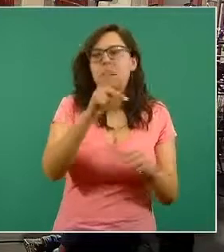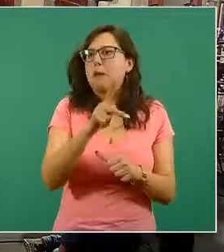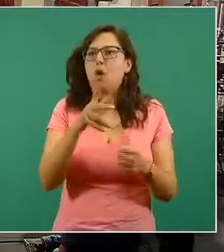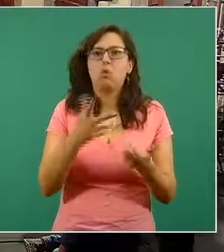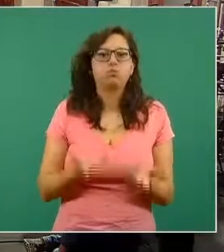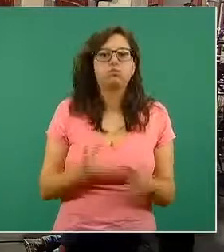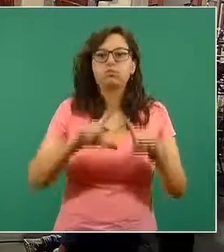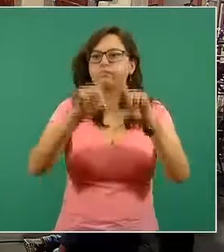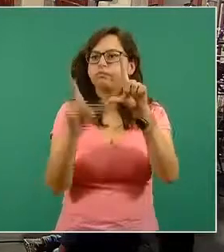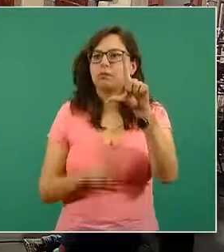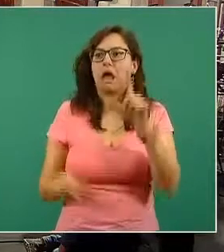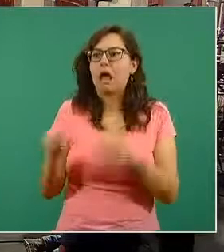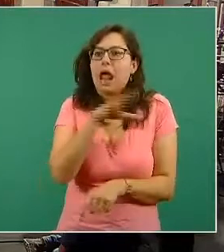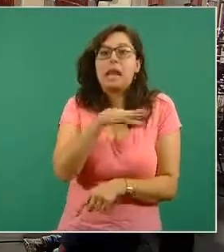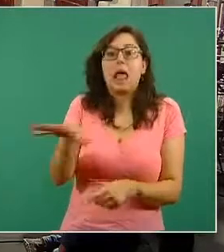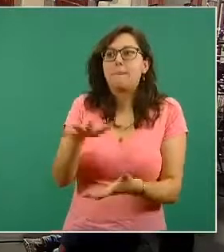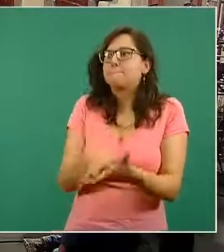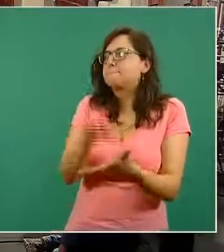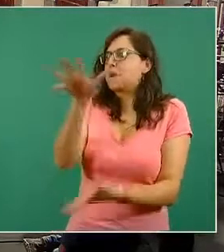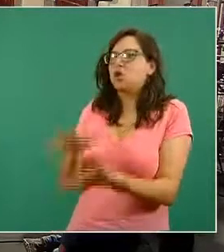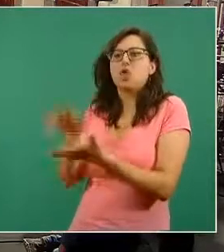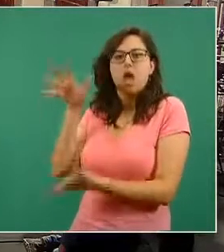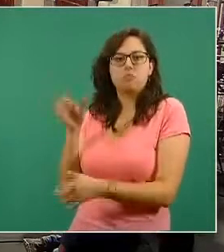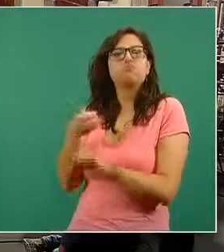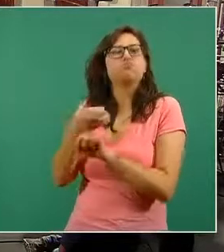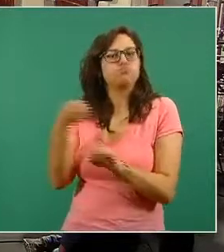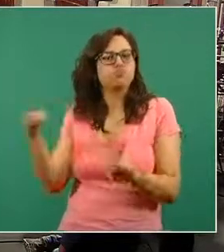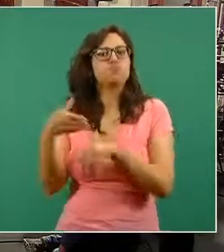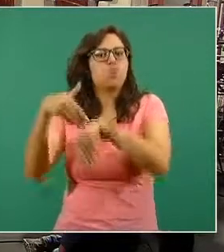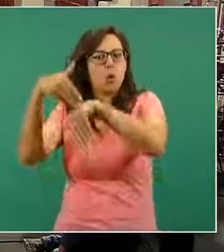población está entendiendo que las vacunas